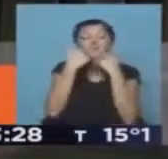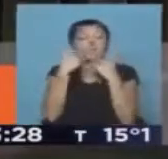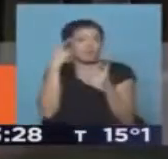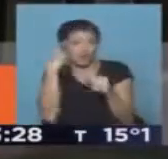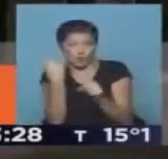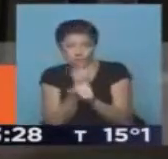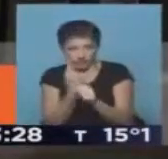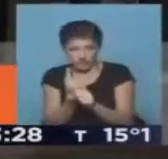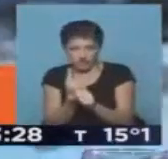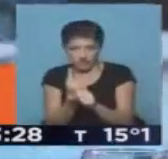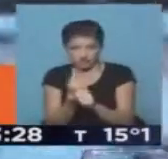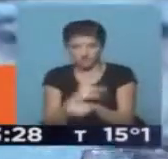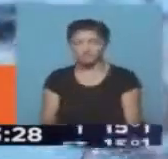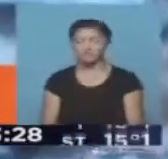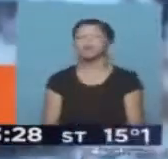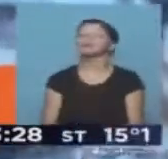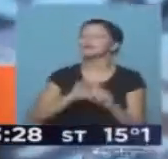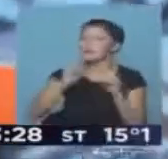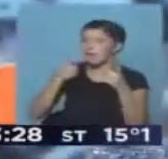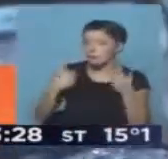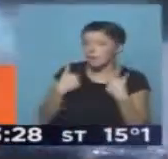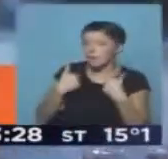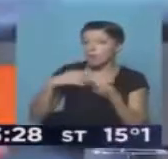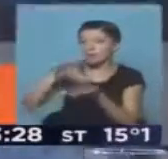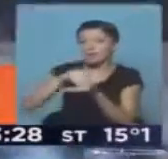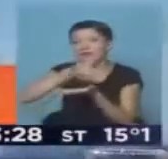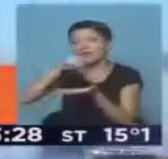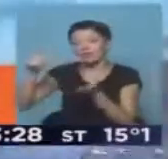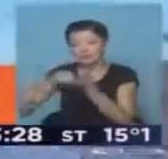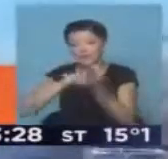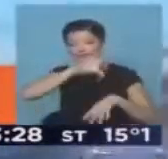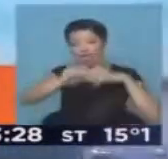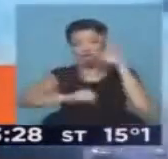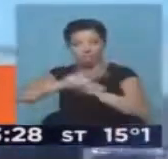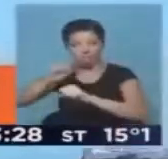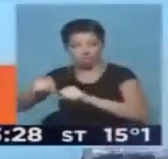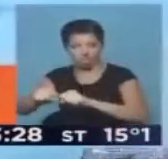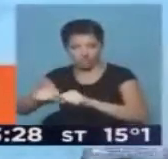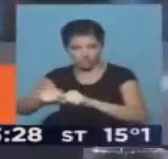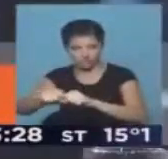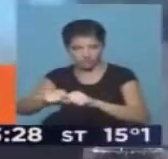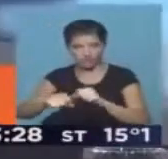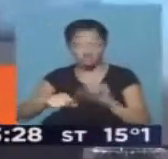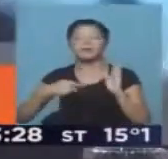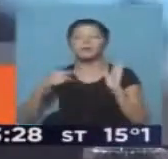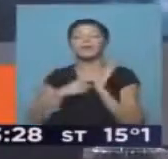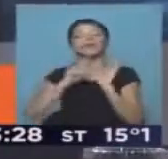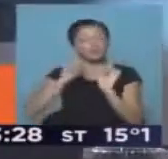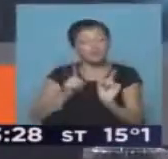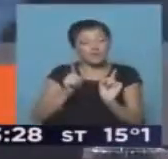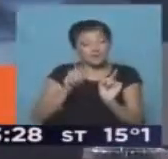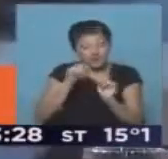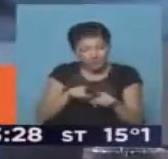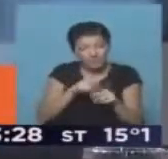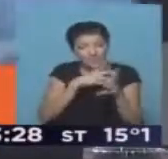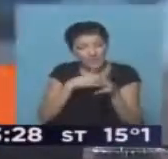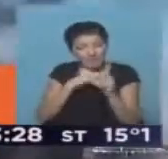como le permitió ocupar territorios que no le correspondían según los límites trazados por naciones unidas fue el nacimiento también de